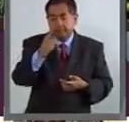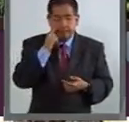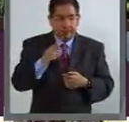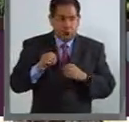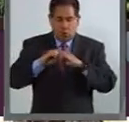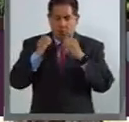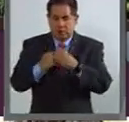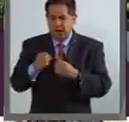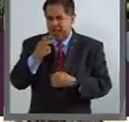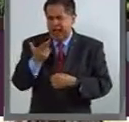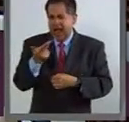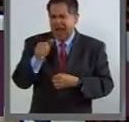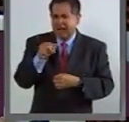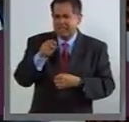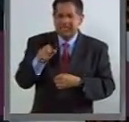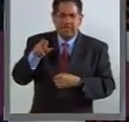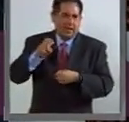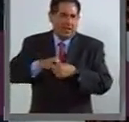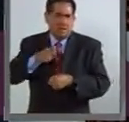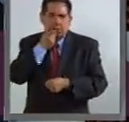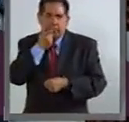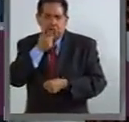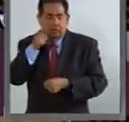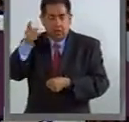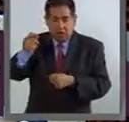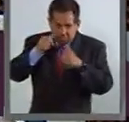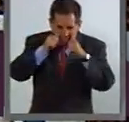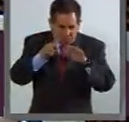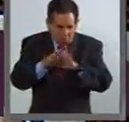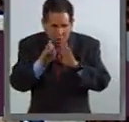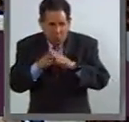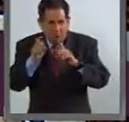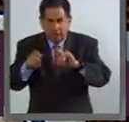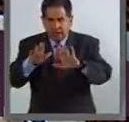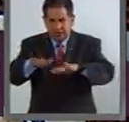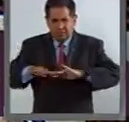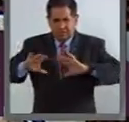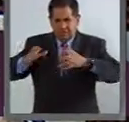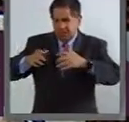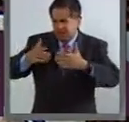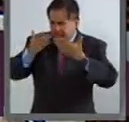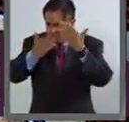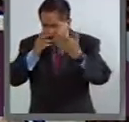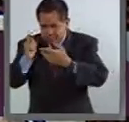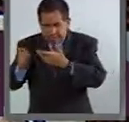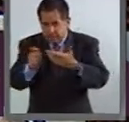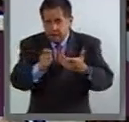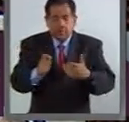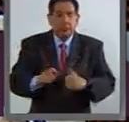Hansard, que es un think tank británico que dedicado al estudio del Parlamento británico,